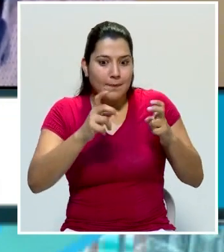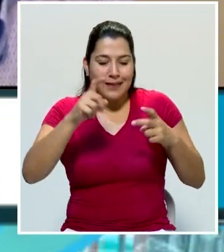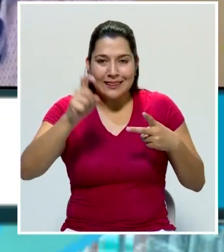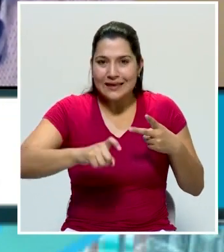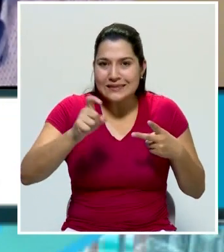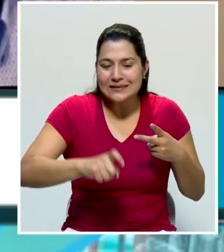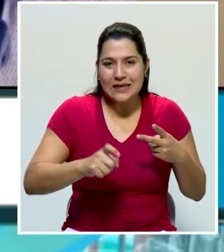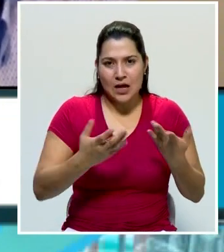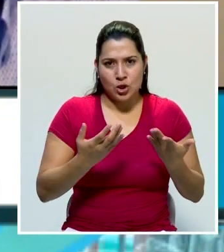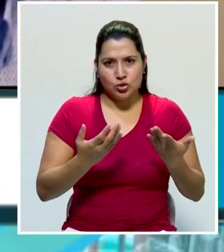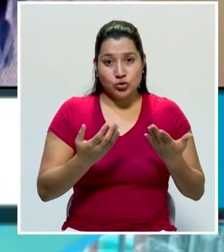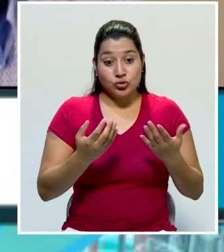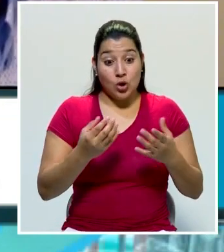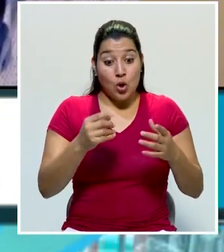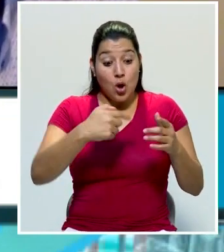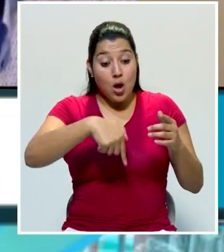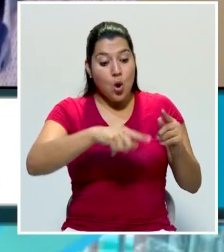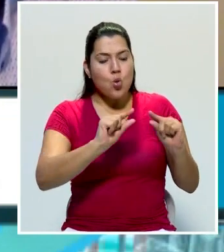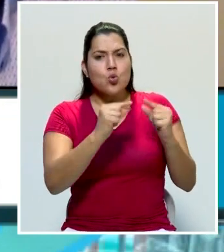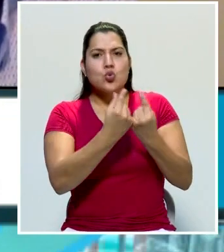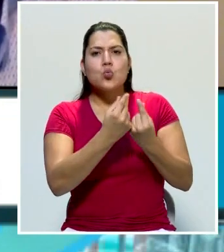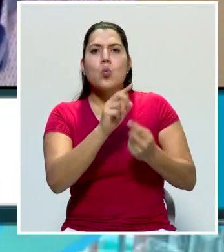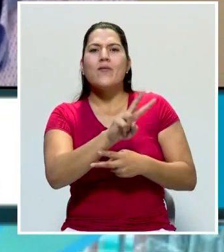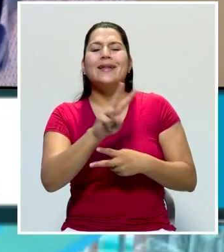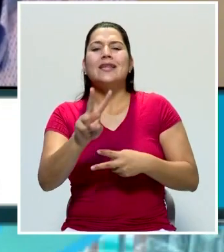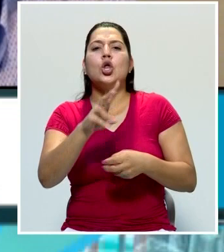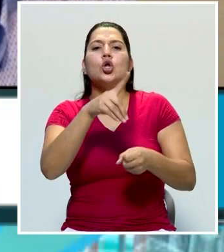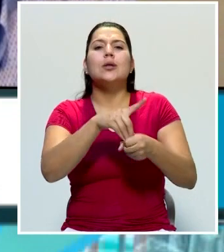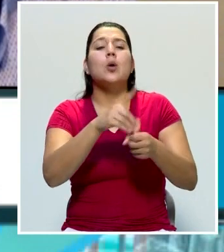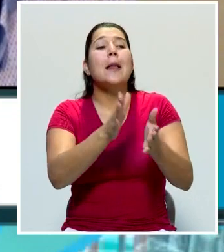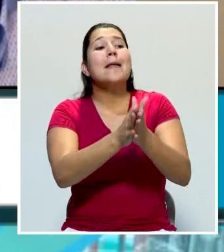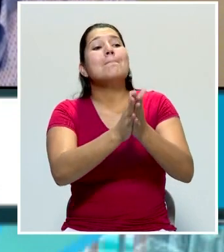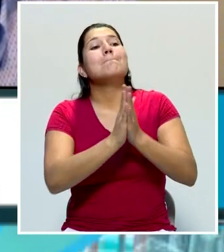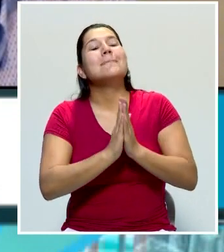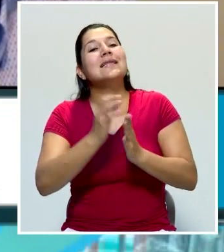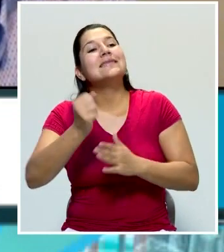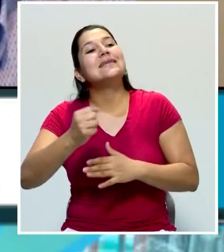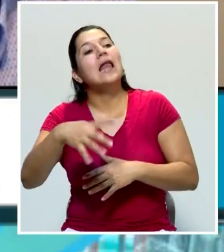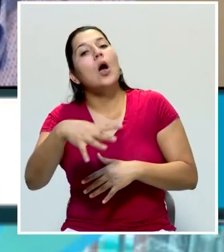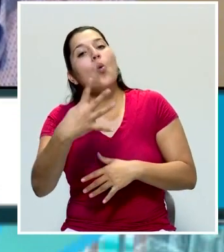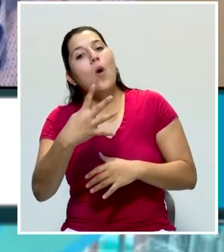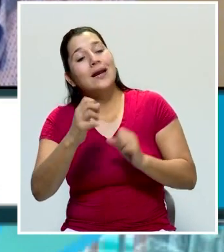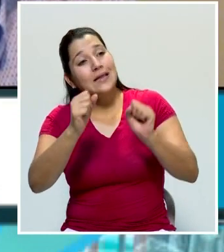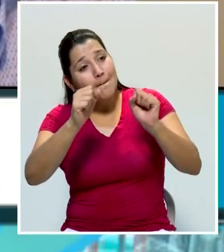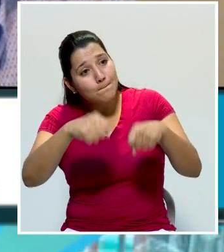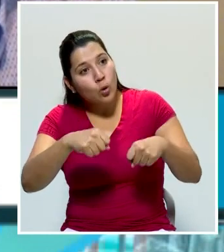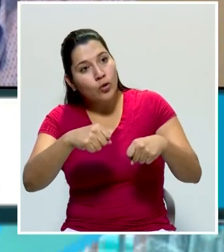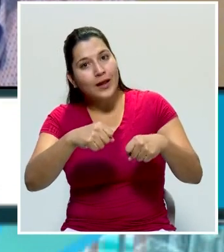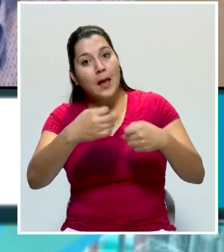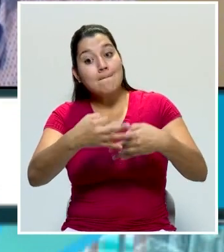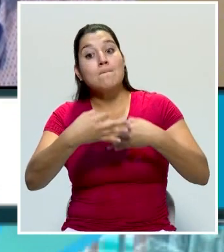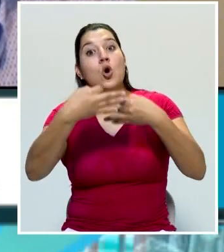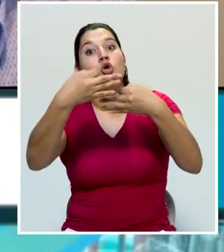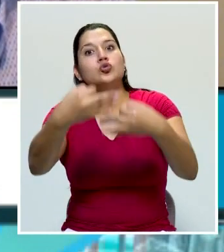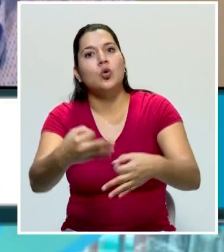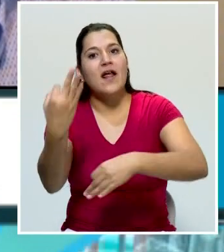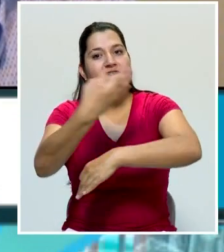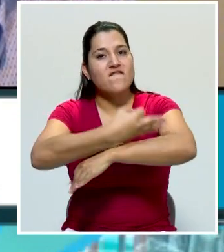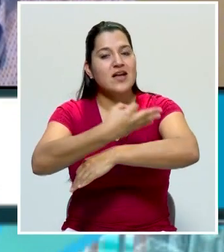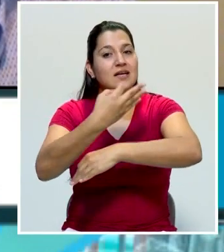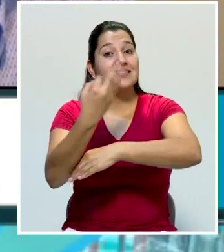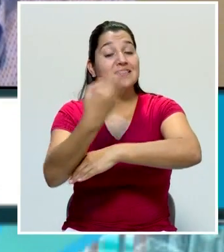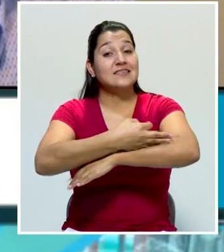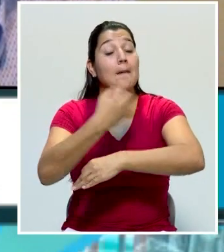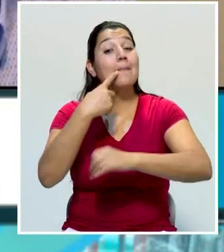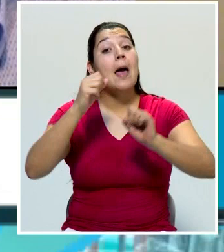imprescindible, un grupo de 22 diputados le pide a la Sala Constitucional retrasar el matrimonio igualitario. El tema,